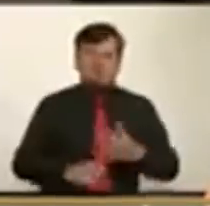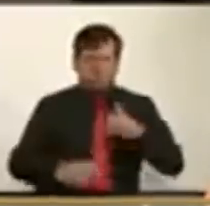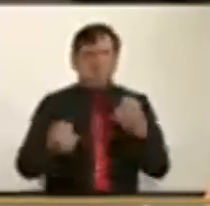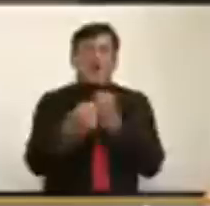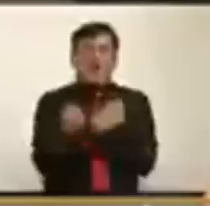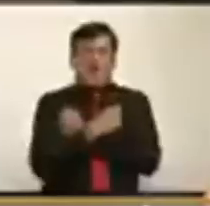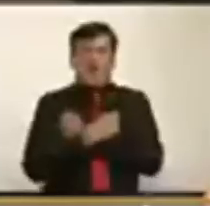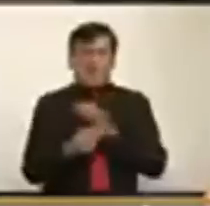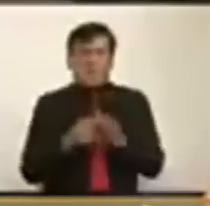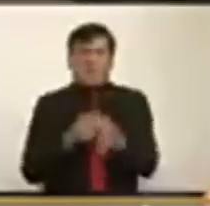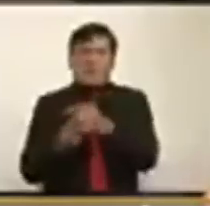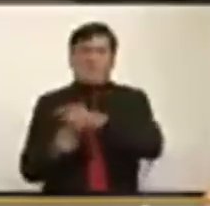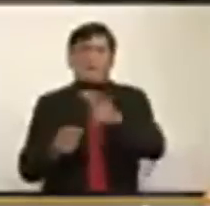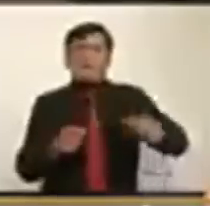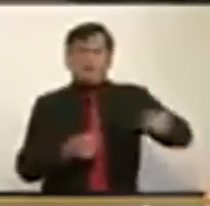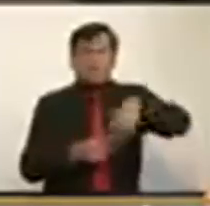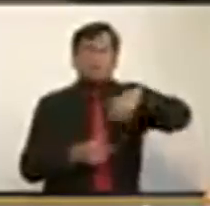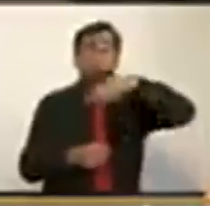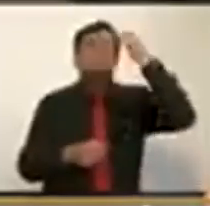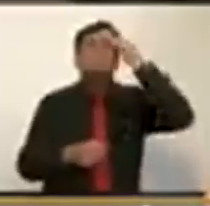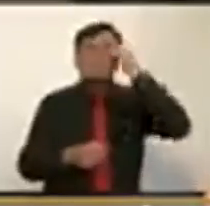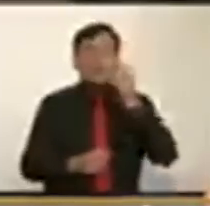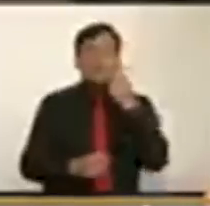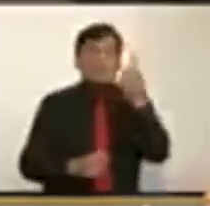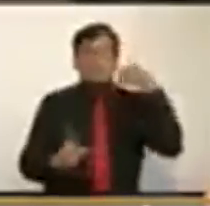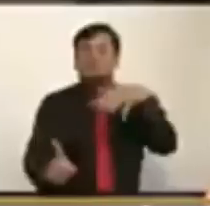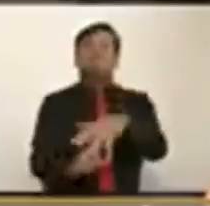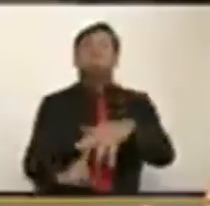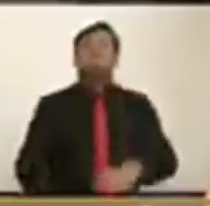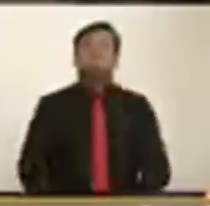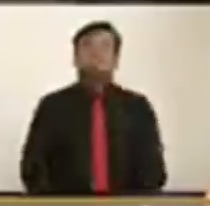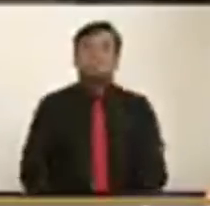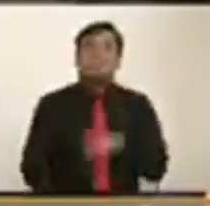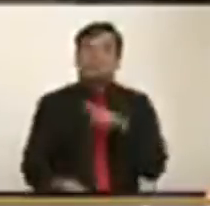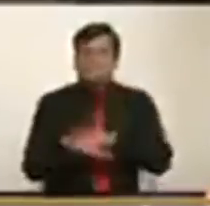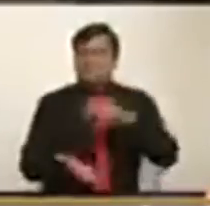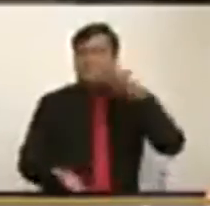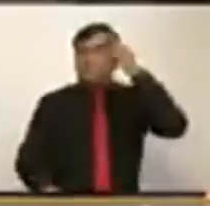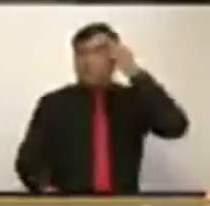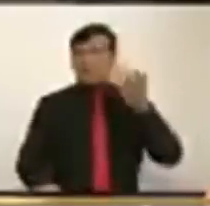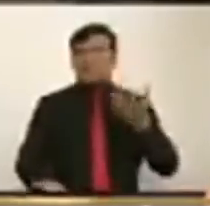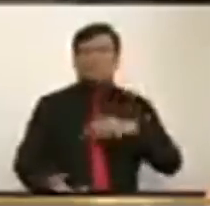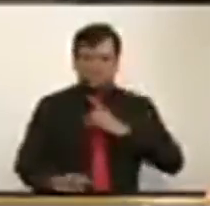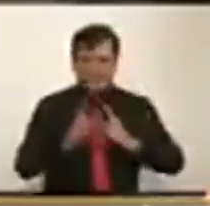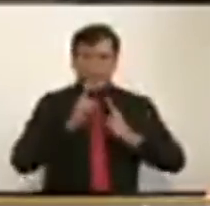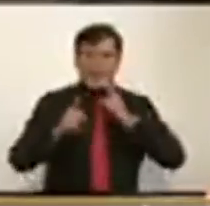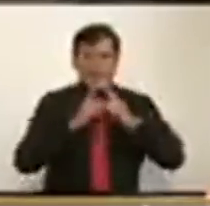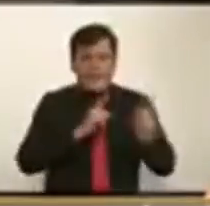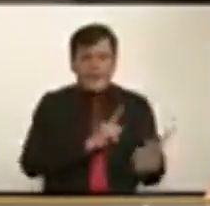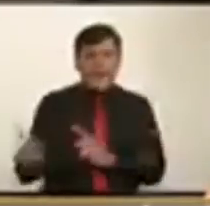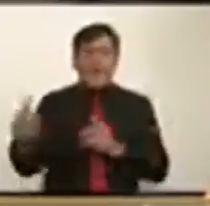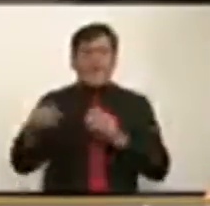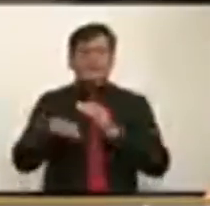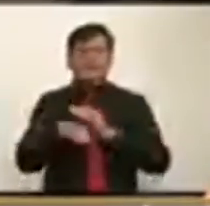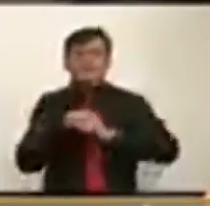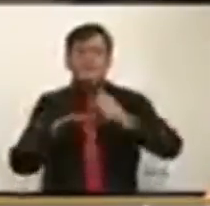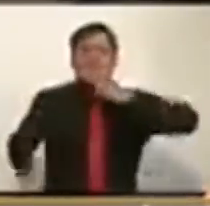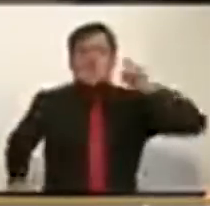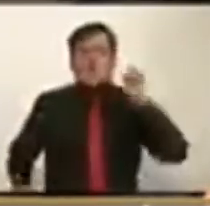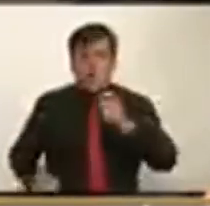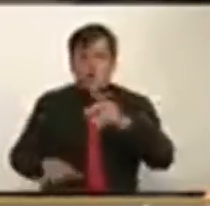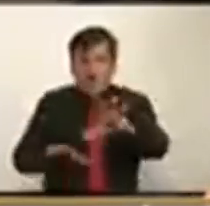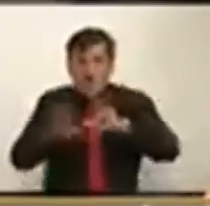pueblo pobre de Colombia, porque sé que es la primera víctima. Y por esa razón, mi discurso no es de odio, es de invitación. Si